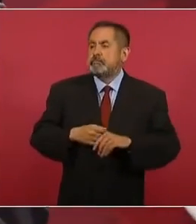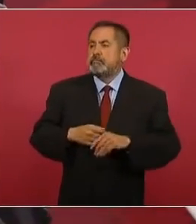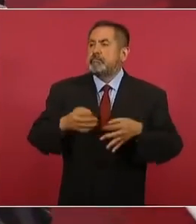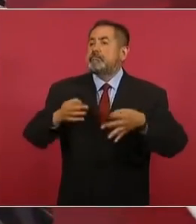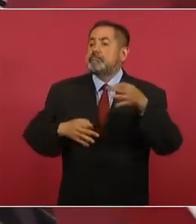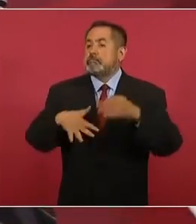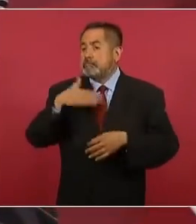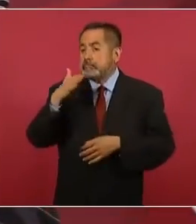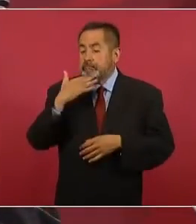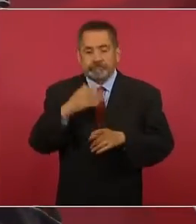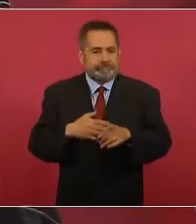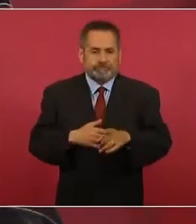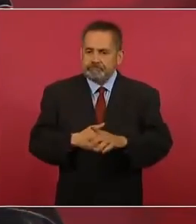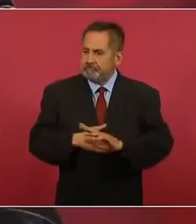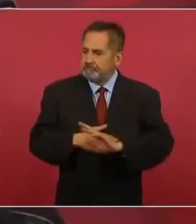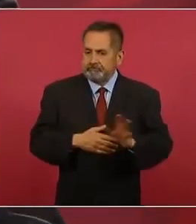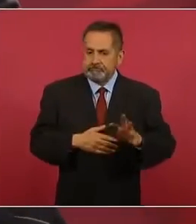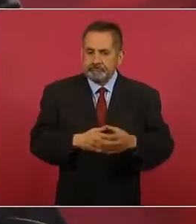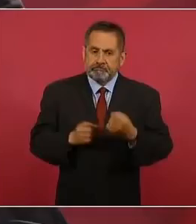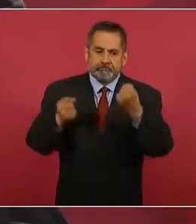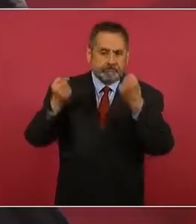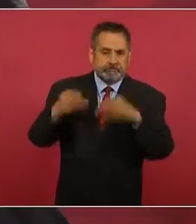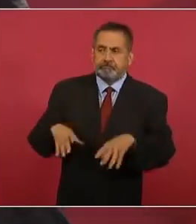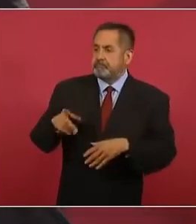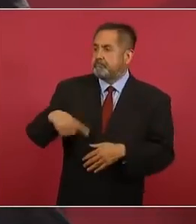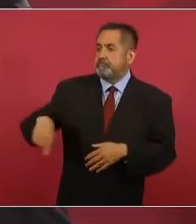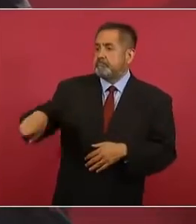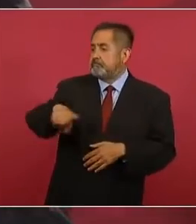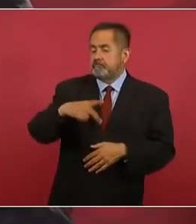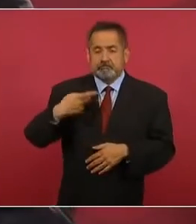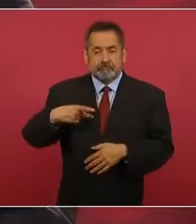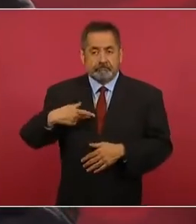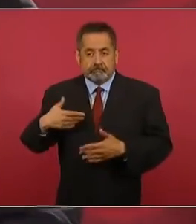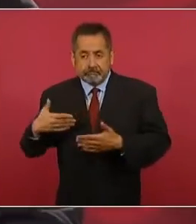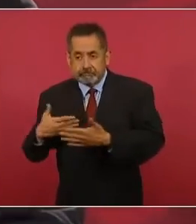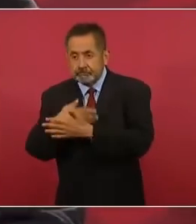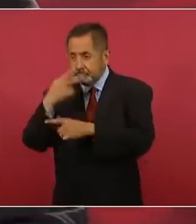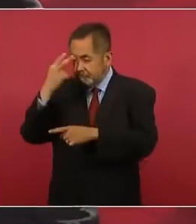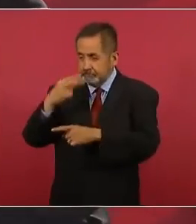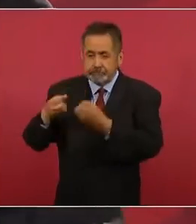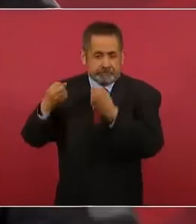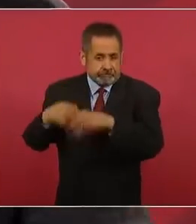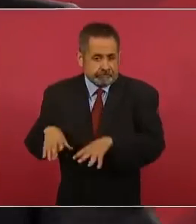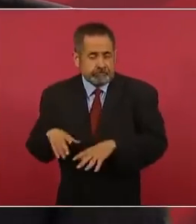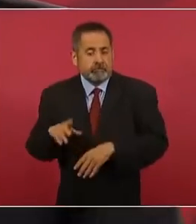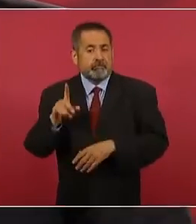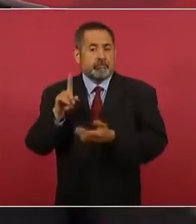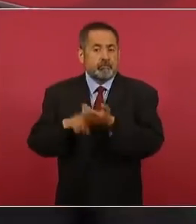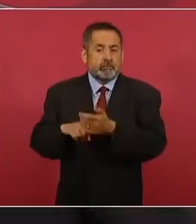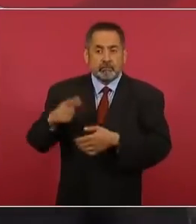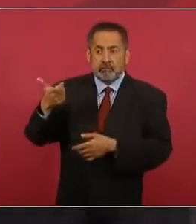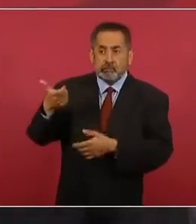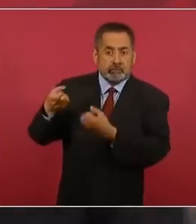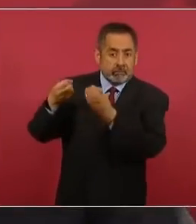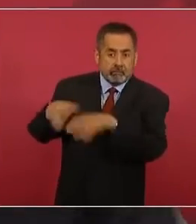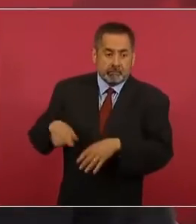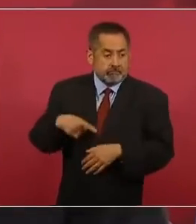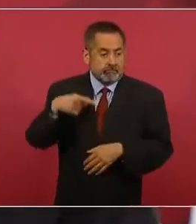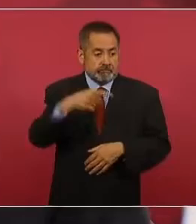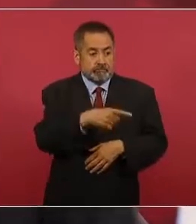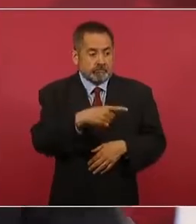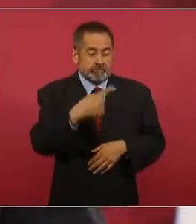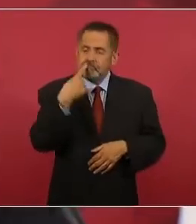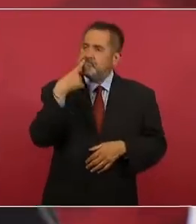y afecta a cualquier ciudadano y afecta la hacienda pública, tiene que